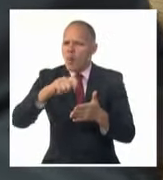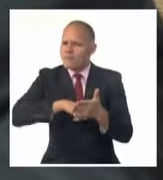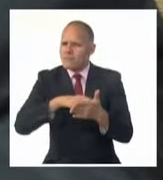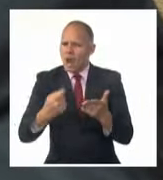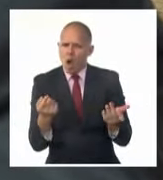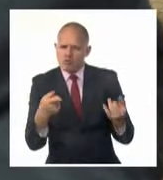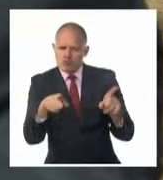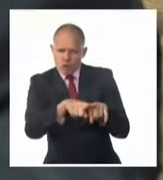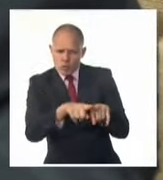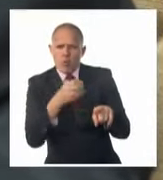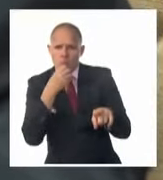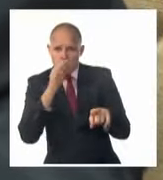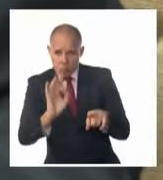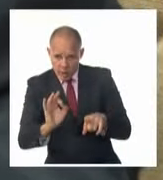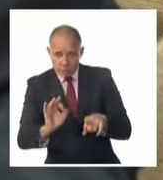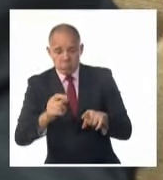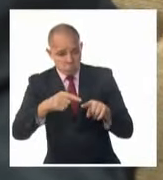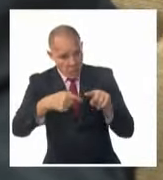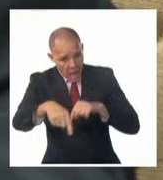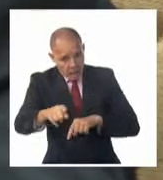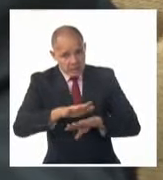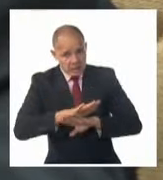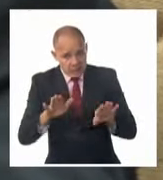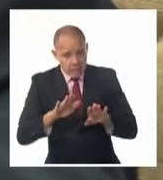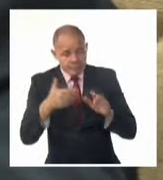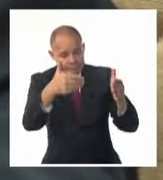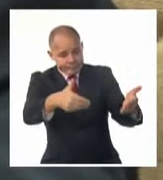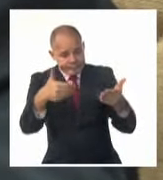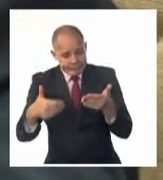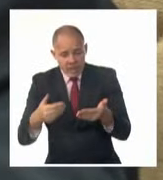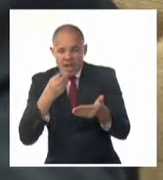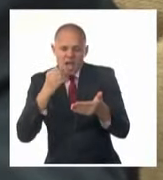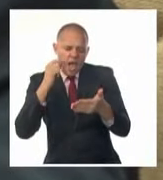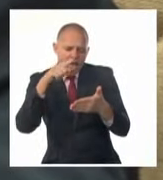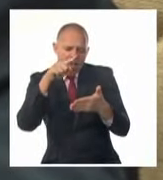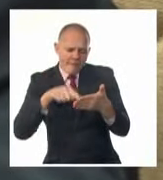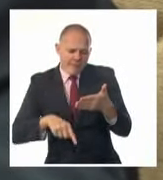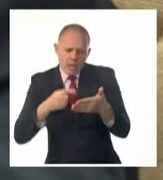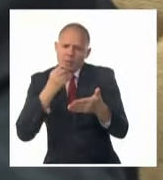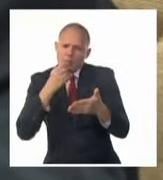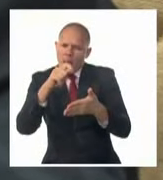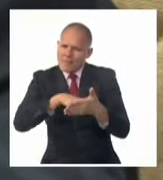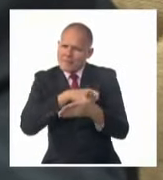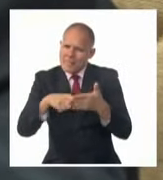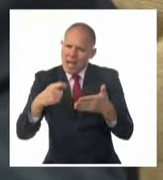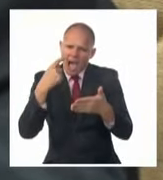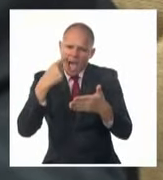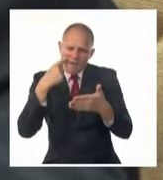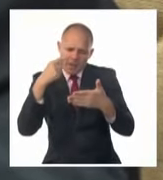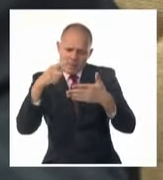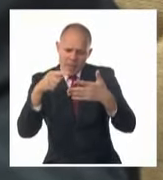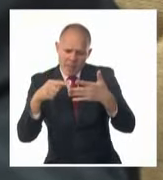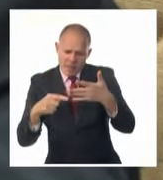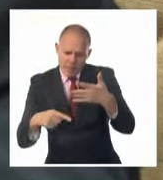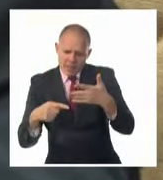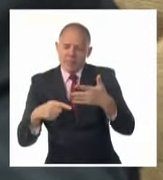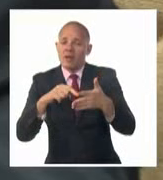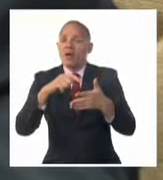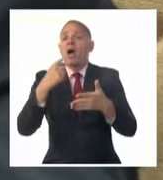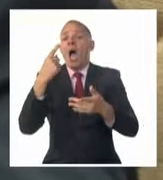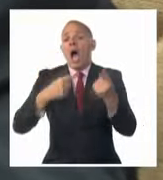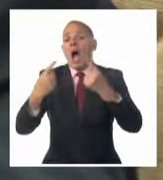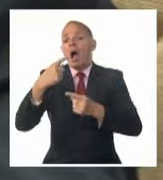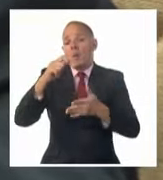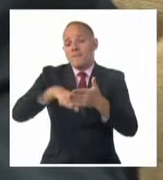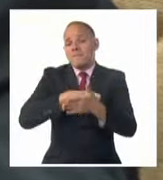Nosotros vamos a comenzar ahora a analizar los proyectos prioritarios para subsidiarlos, para atraer